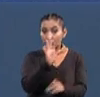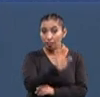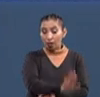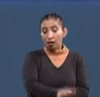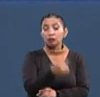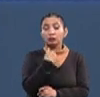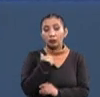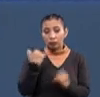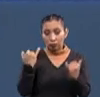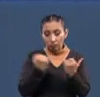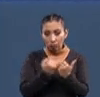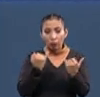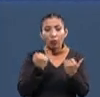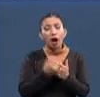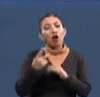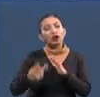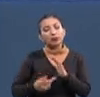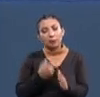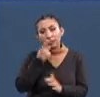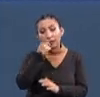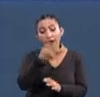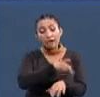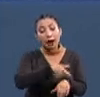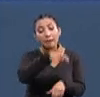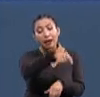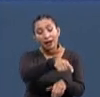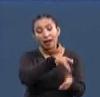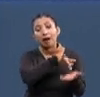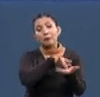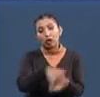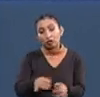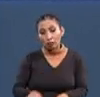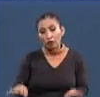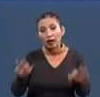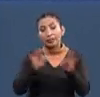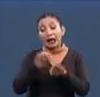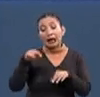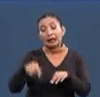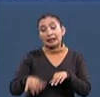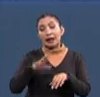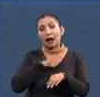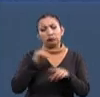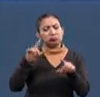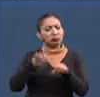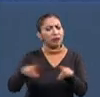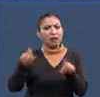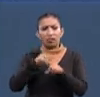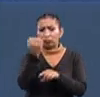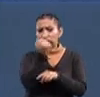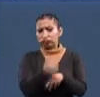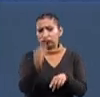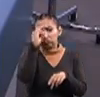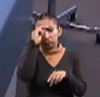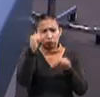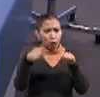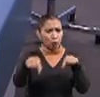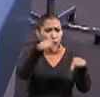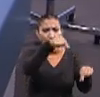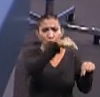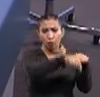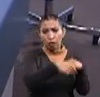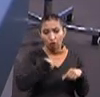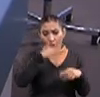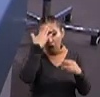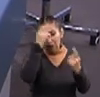importante y yo también vuelvo a repetir que la familia juega un papel importante. Aquí te encuentras con hay muchísimo talento, sí, de verdad, sí, hay muchísimo talento.